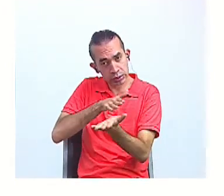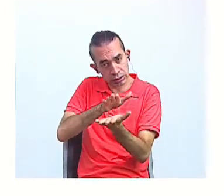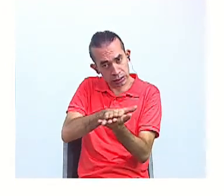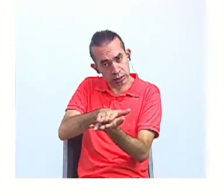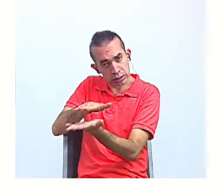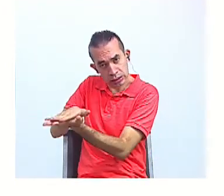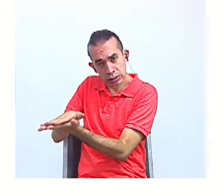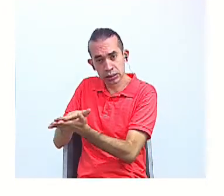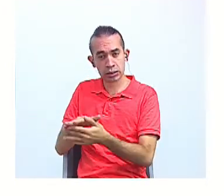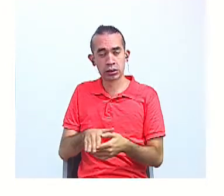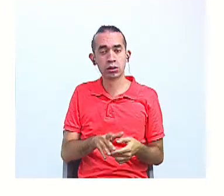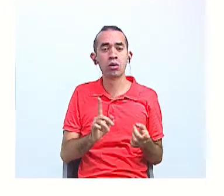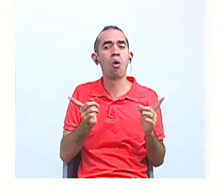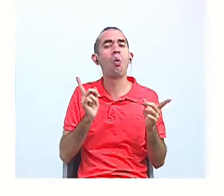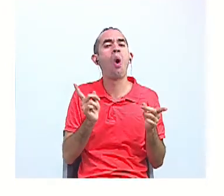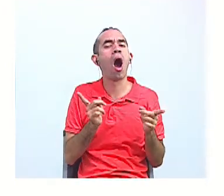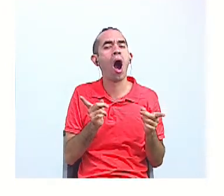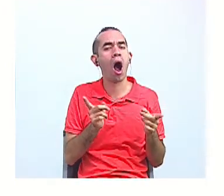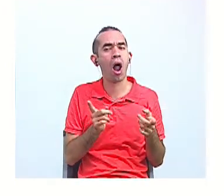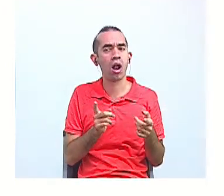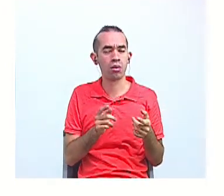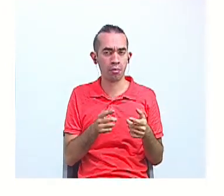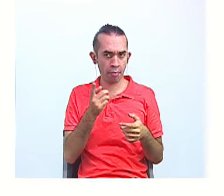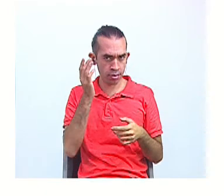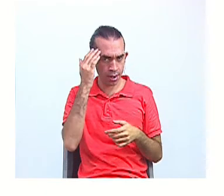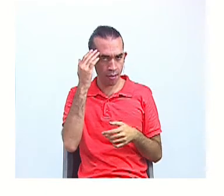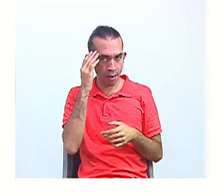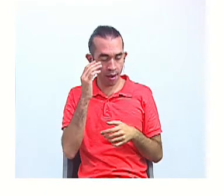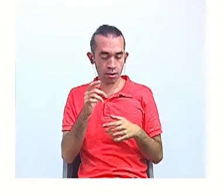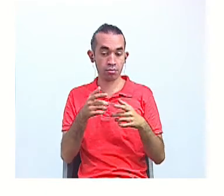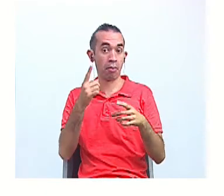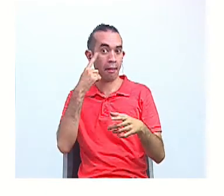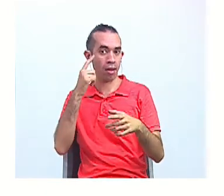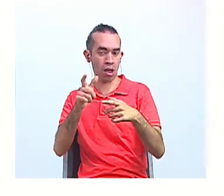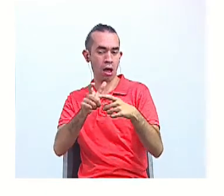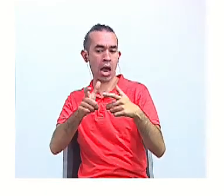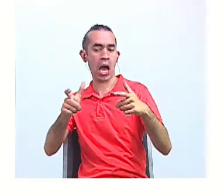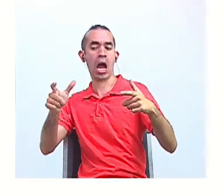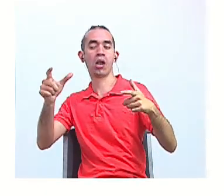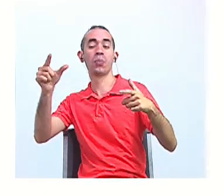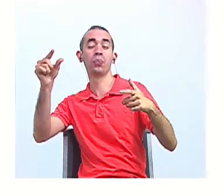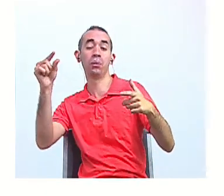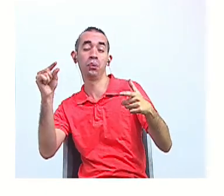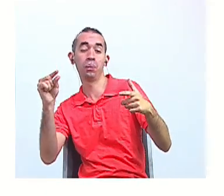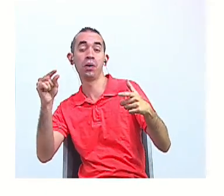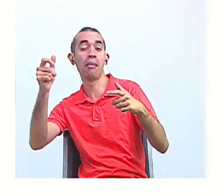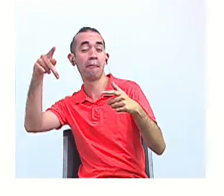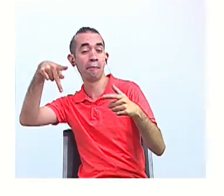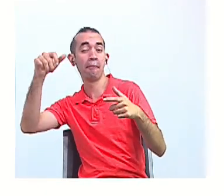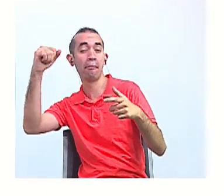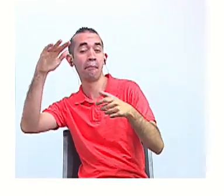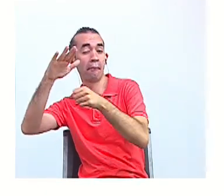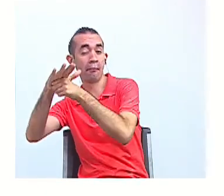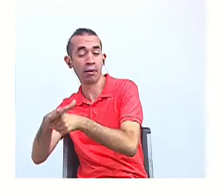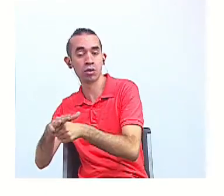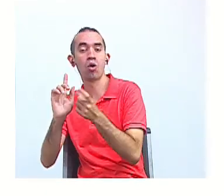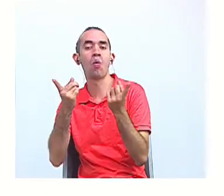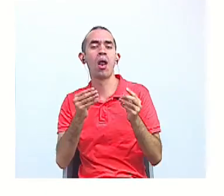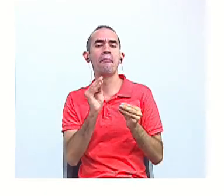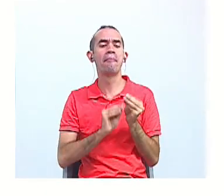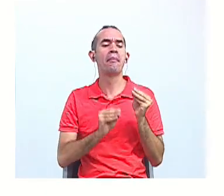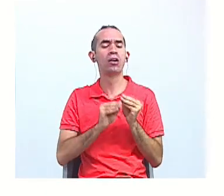tenis. ¿En cuál de los dos casos? Si a mayor área, menor presión, ¿en cuál de los dos casos había menor presión, por